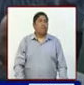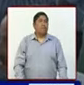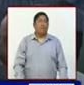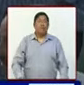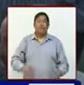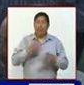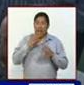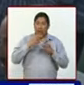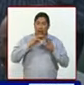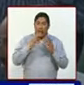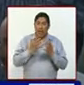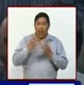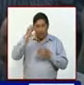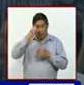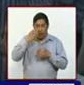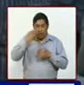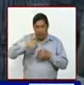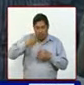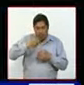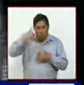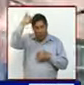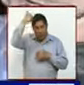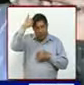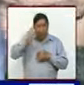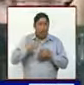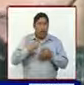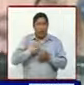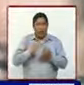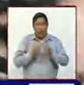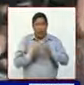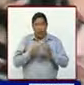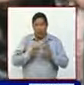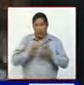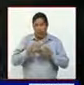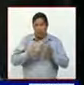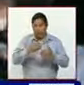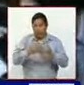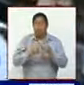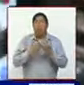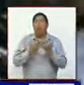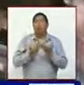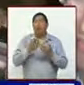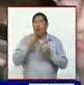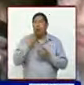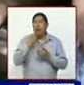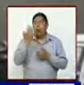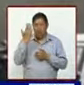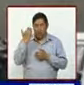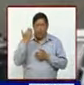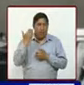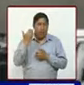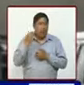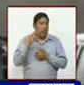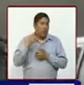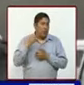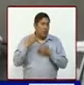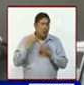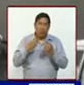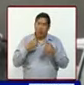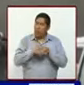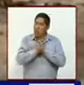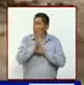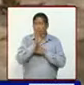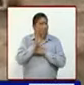Procuraduría General del Estado ha planteado una corrección de procedimiento. Conforme venía anunciando el procurador, no se le ha dado